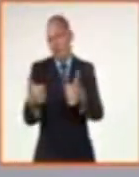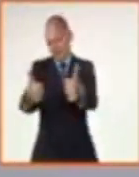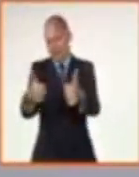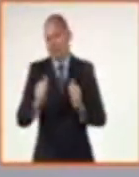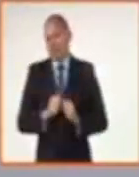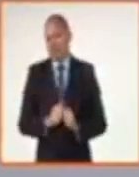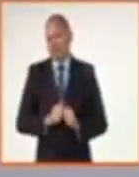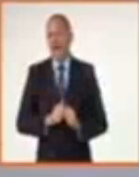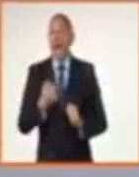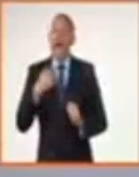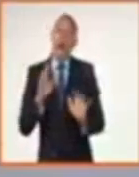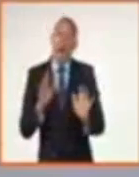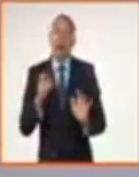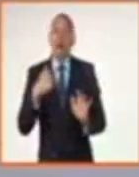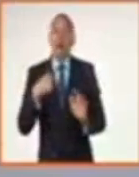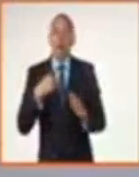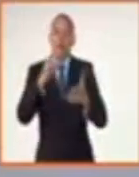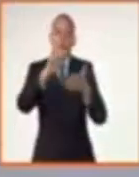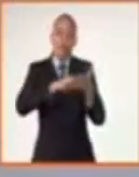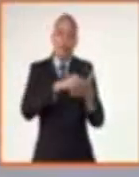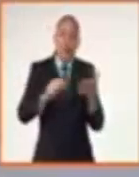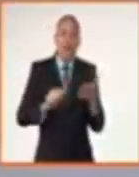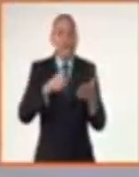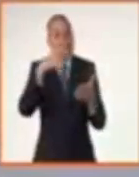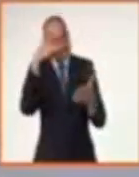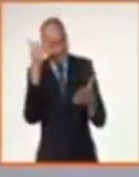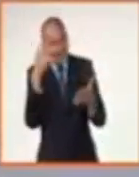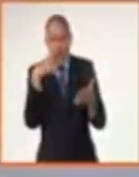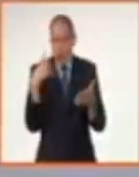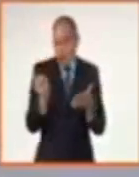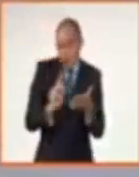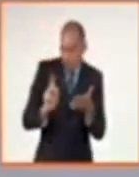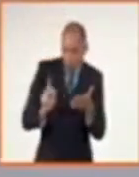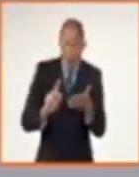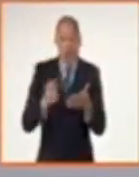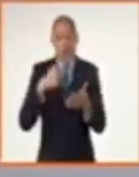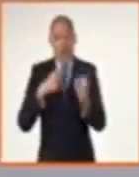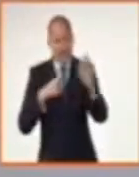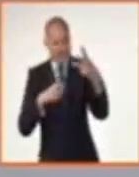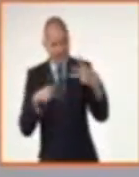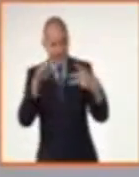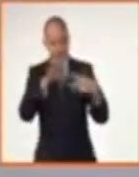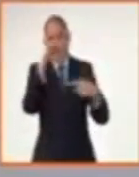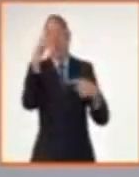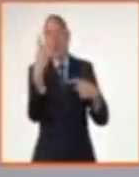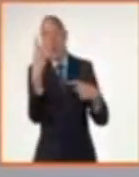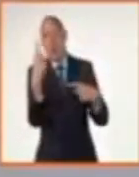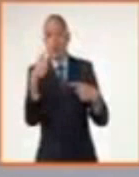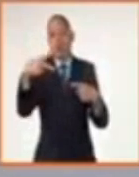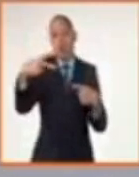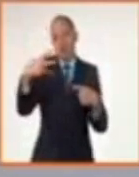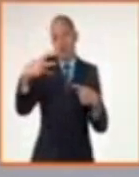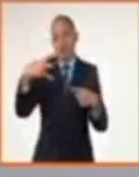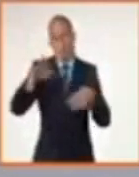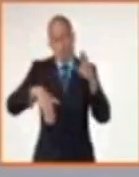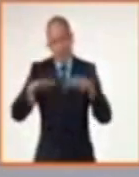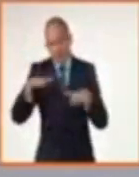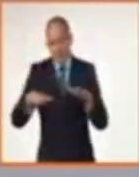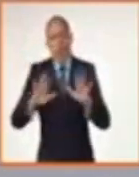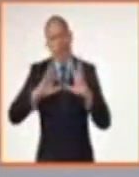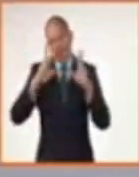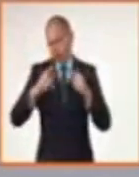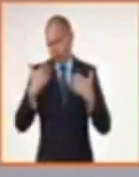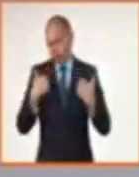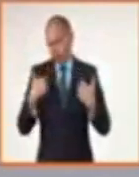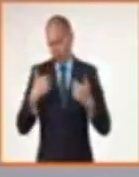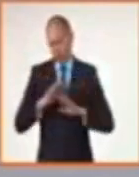de maneras diversas? Pero es una expresión de democracia. Y yo creo que eso es algo que tenemos que tener, y es una de las lecturas